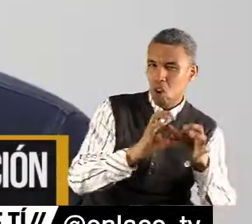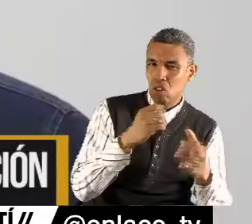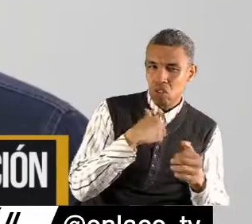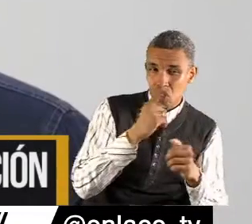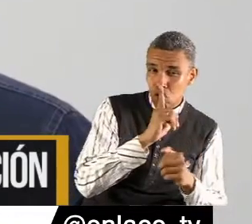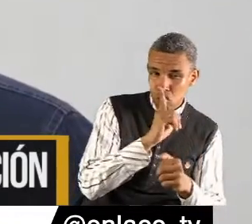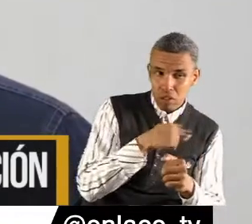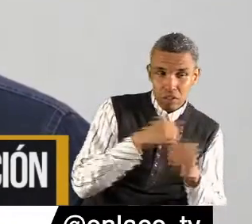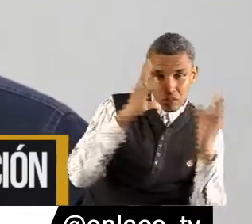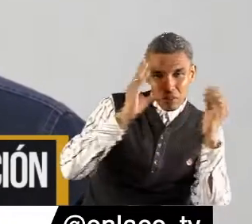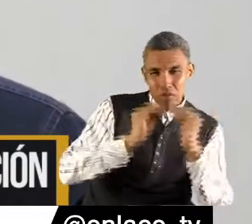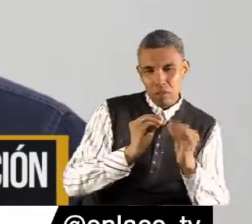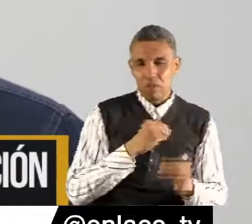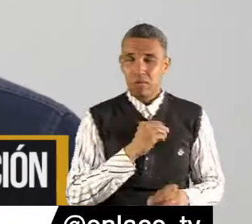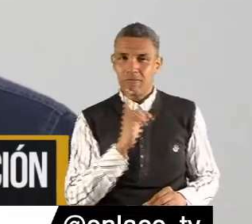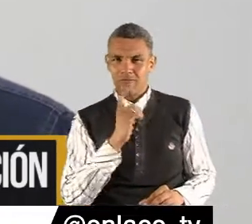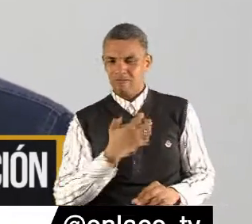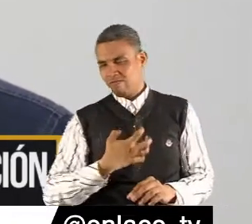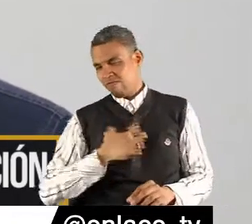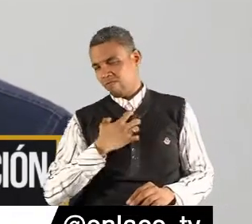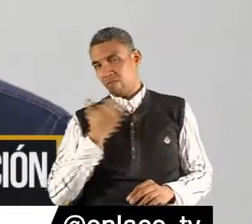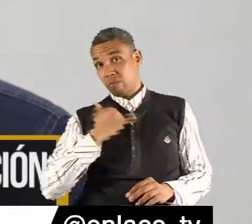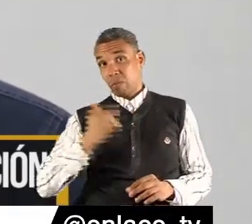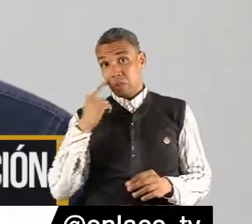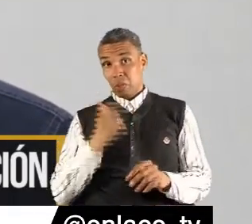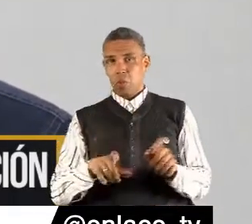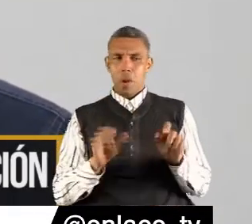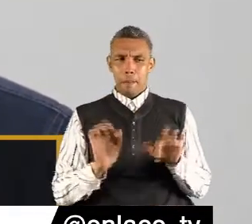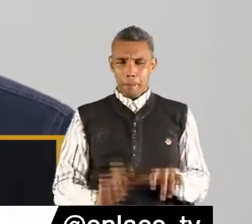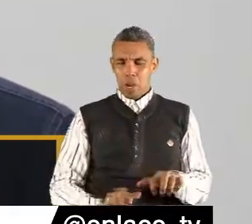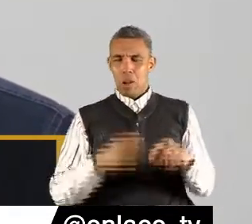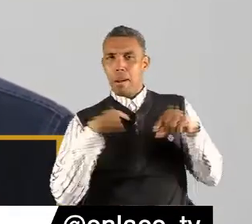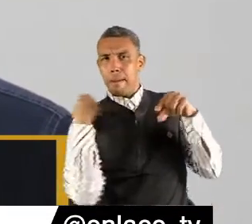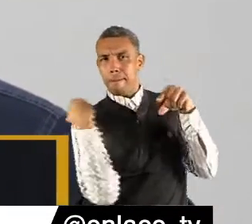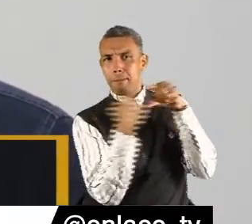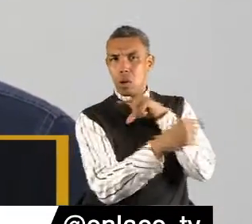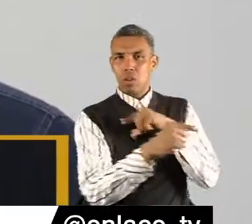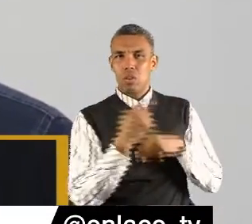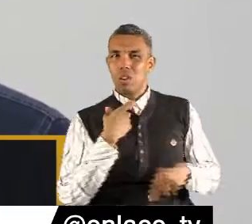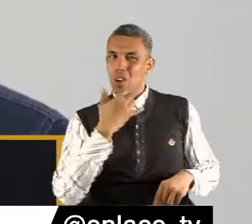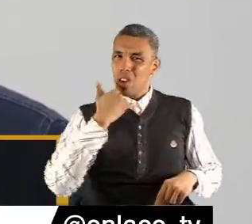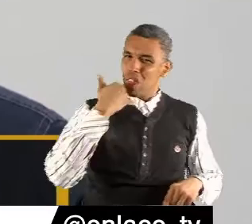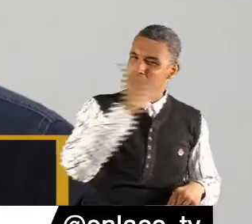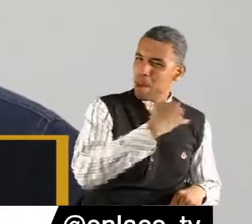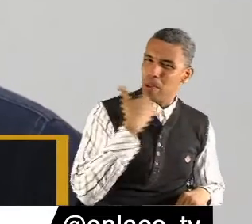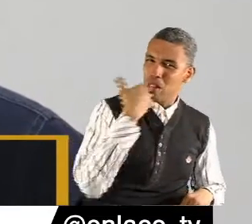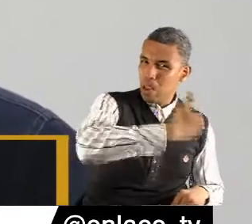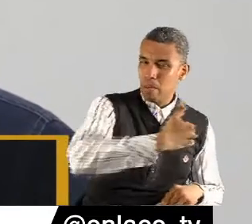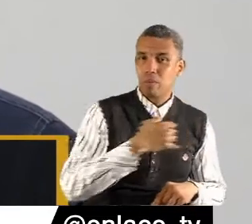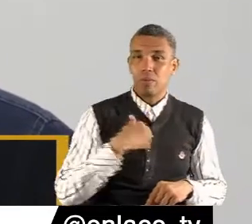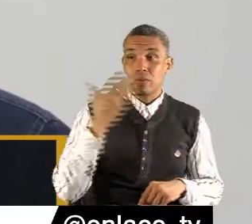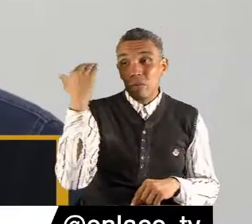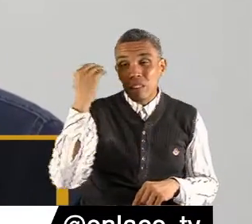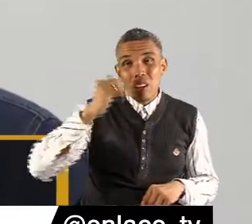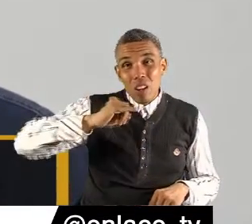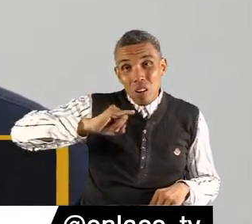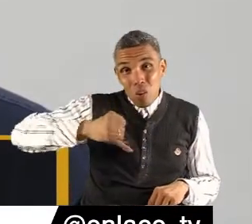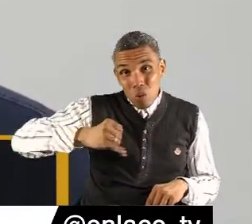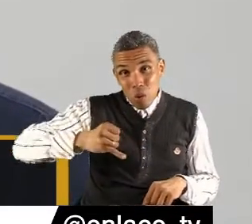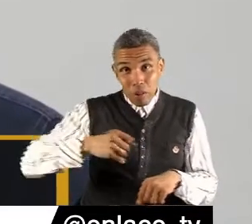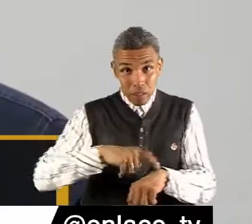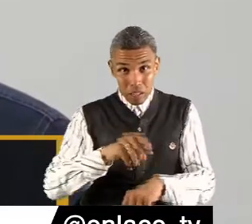Ecopetrol. Hicimos un escrito por correos, llamadas, y ese mismo día, el jueves a las 8:20 de la